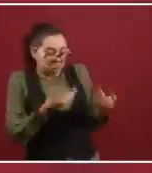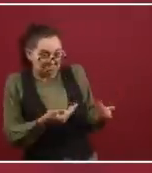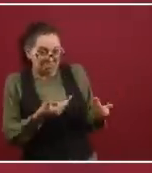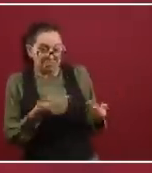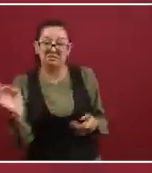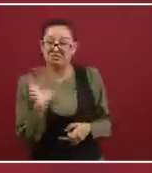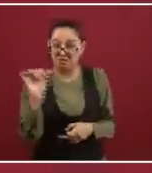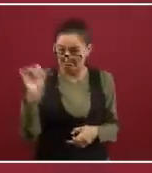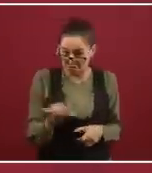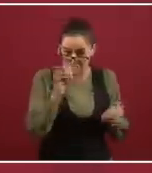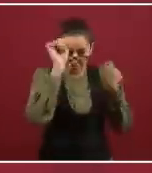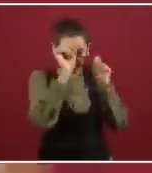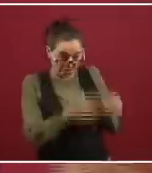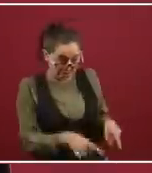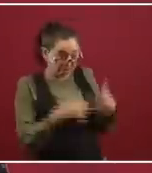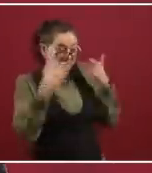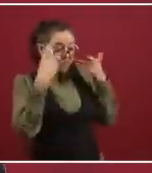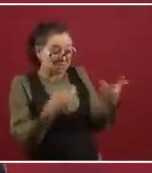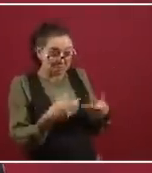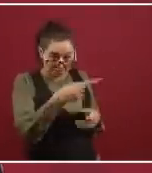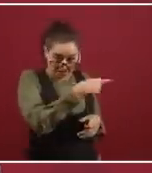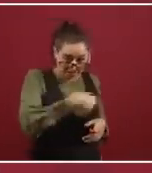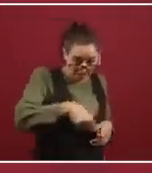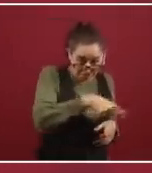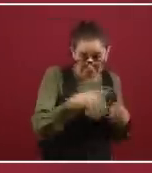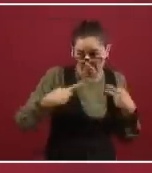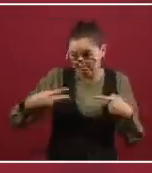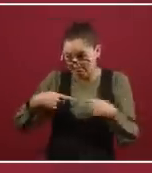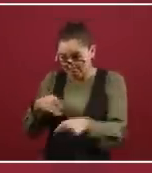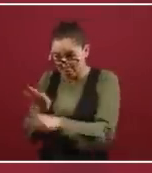hoy. Imagínense